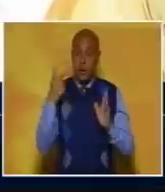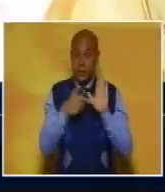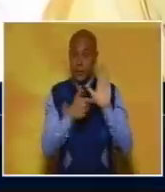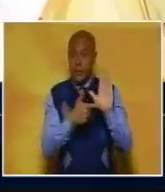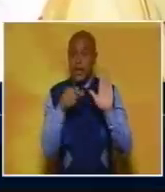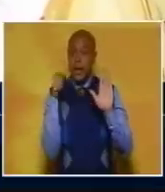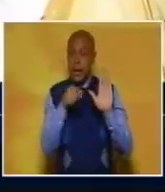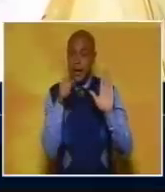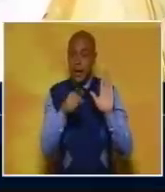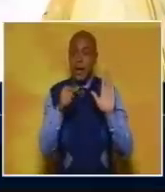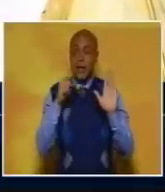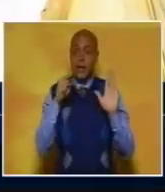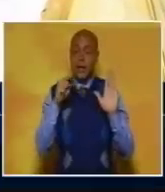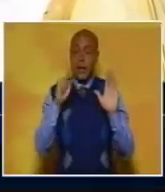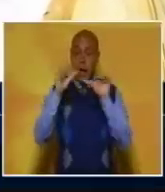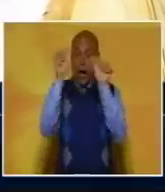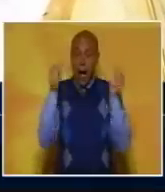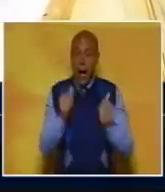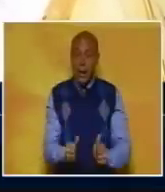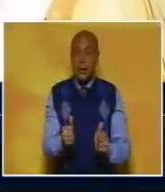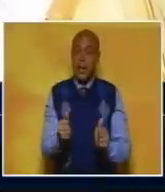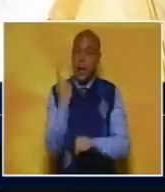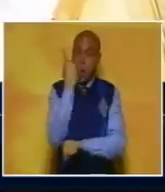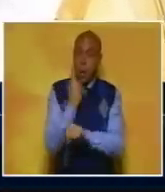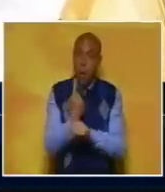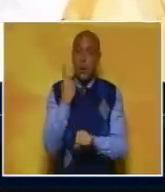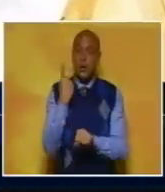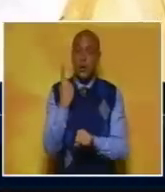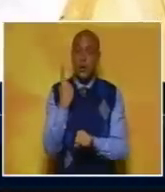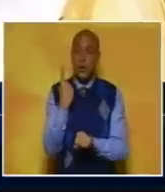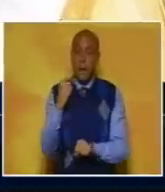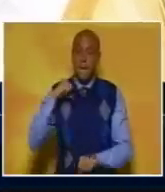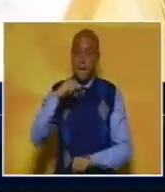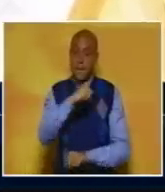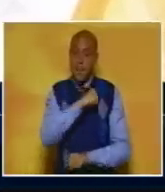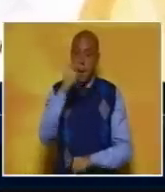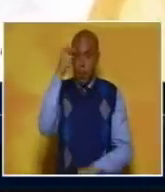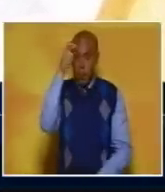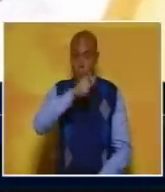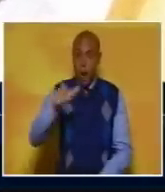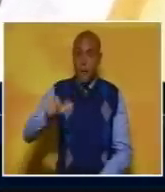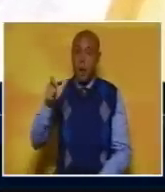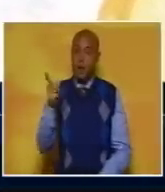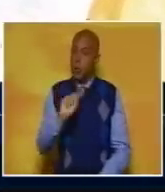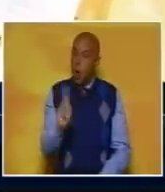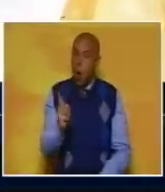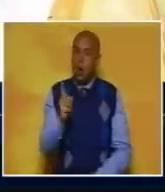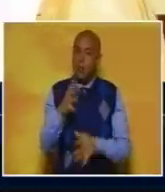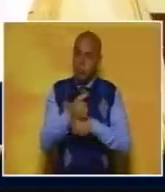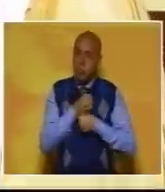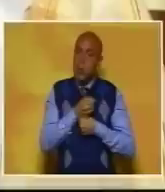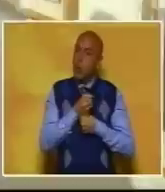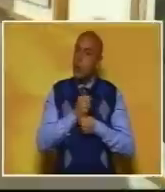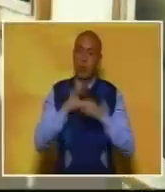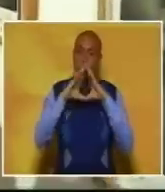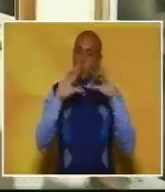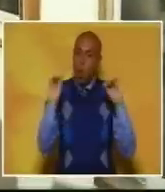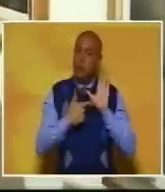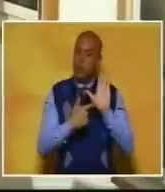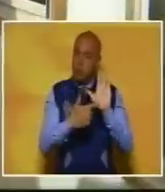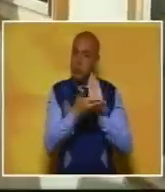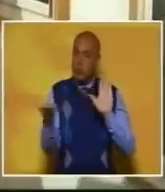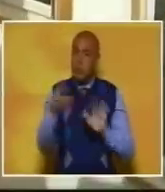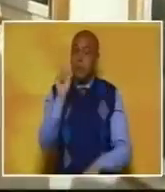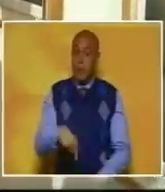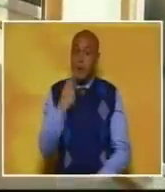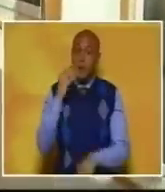artes no son propiedad privada de un pueblo, sino de todo el mundo. Las autoridades